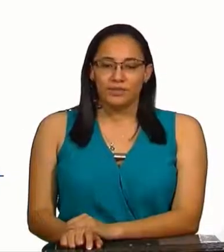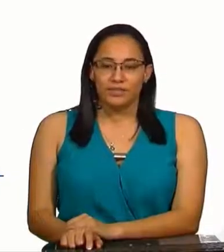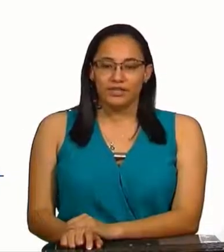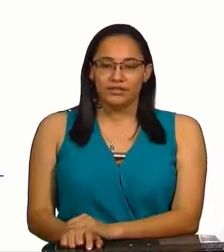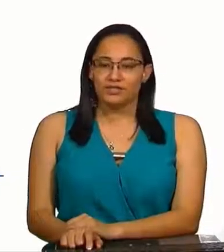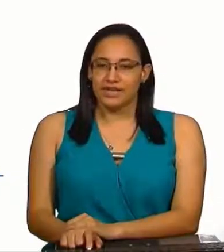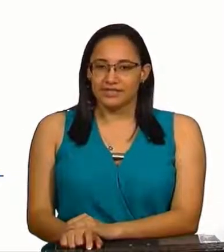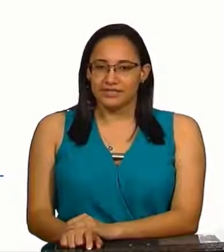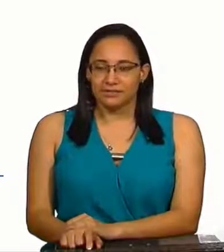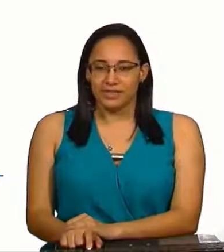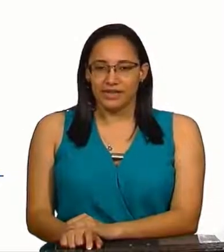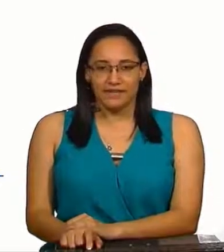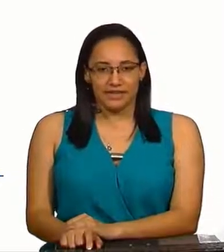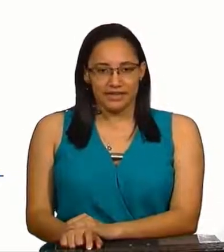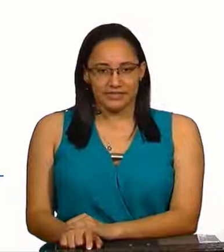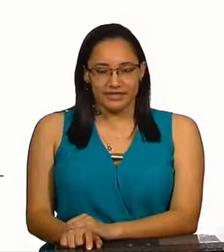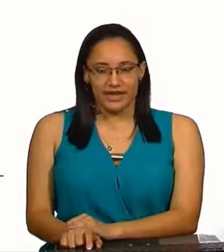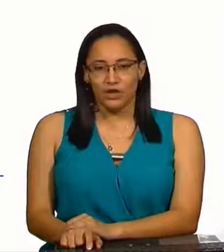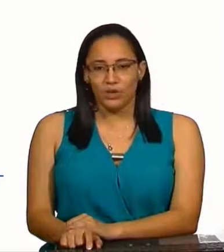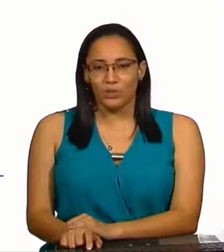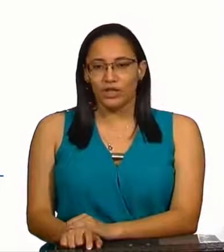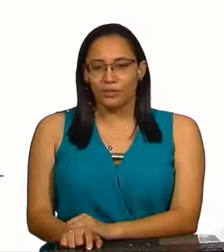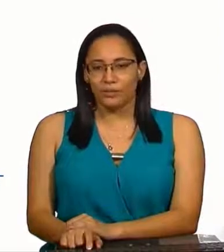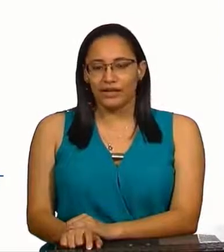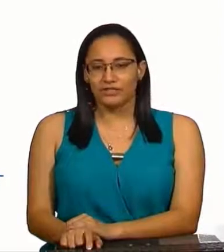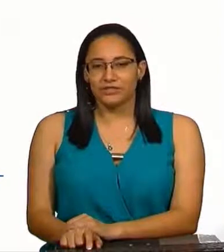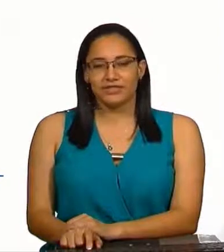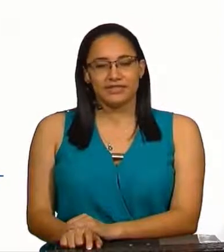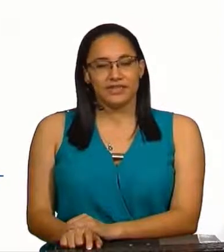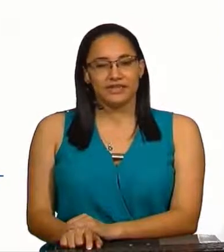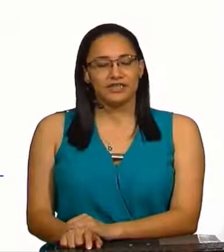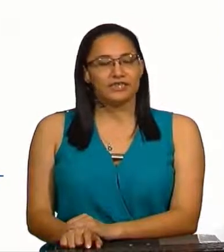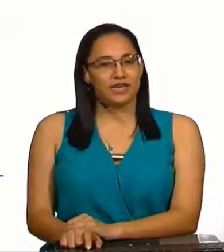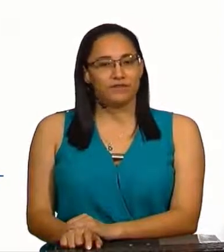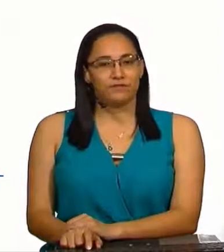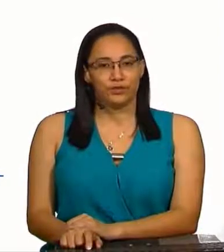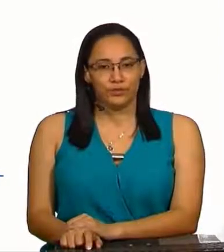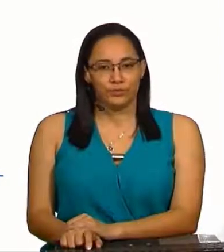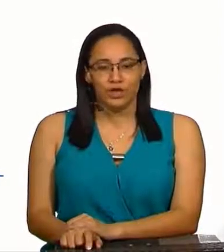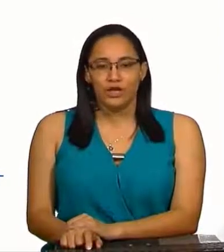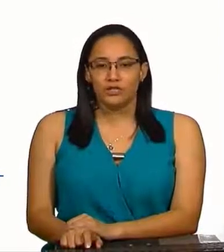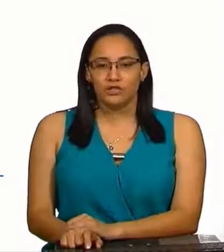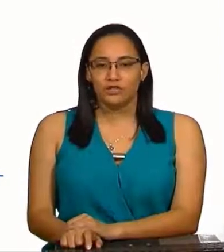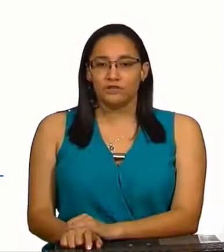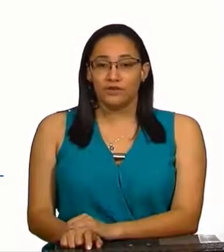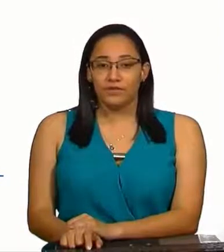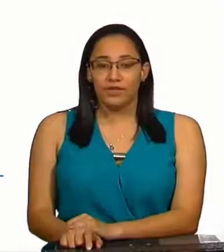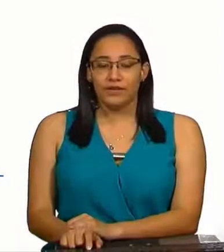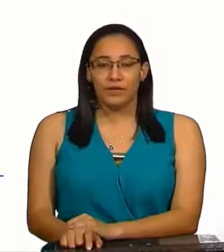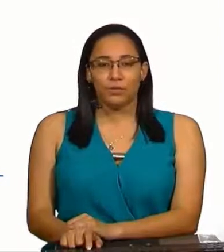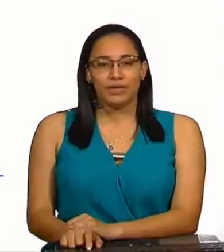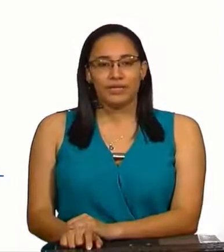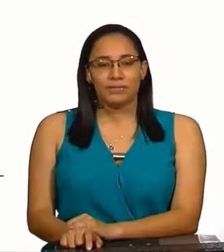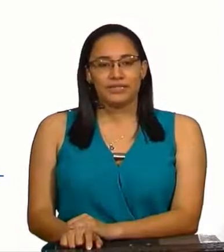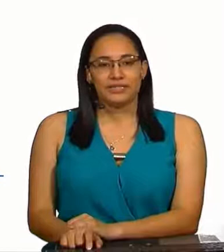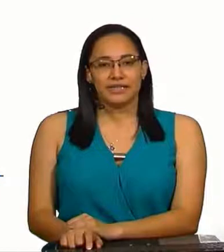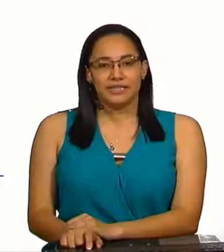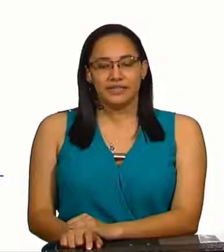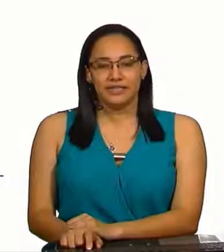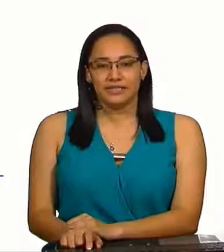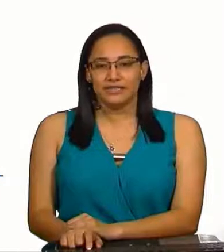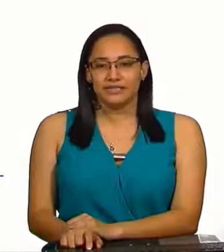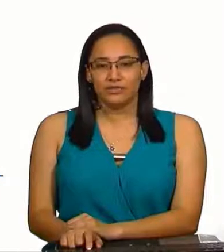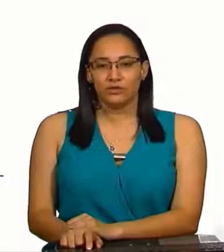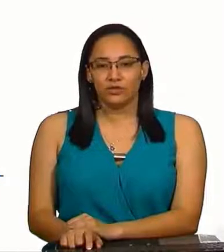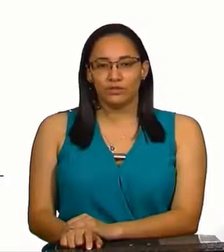Hola y bienvenidos a esta semana de inglés. Hello, welcome back to this English time for you. Yo soy Fabiola Valle Umaña, maestra